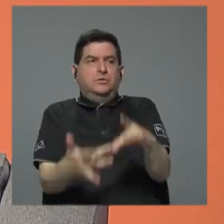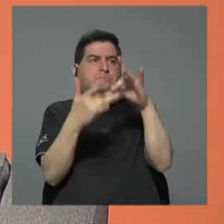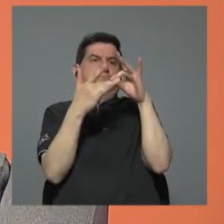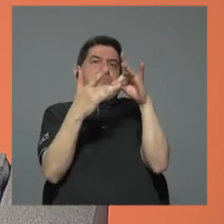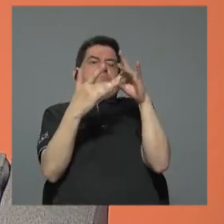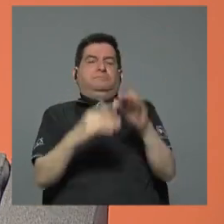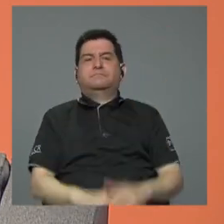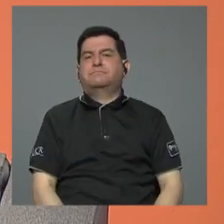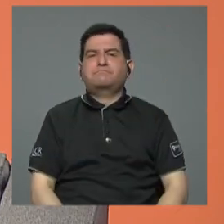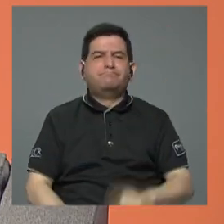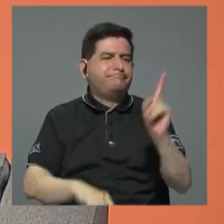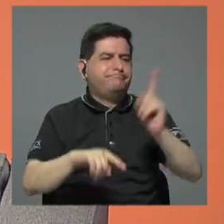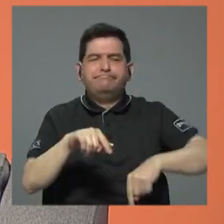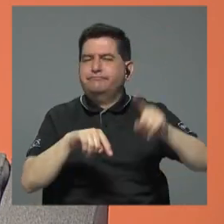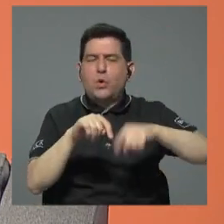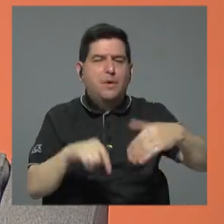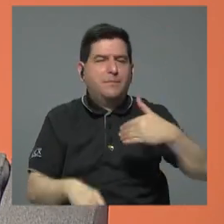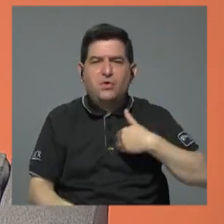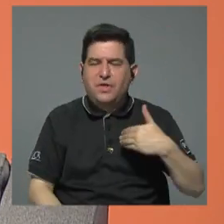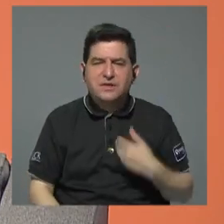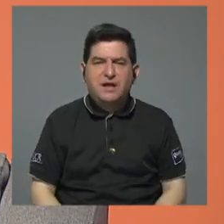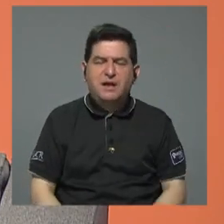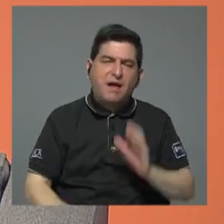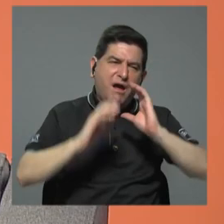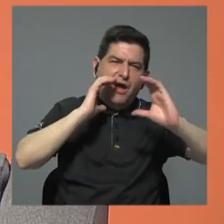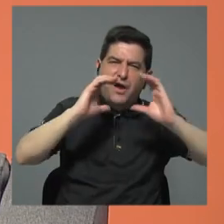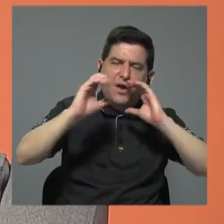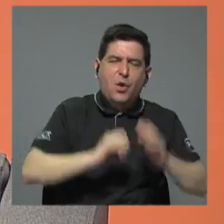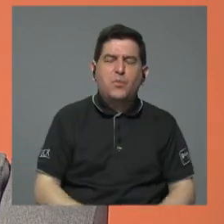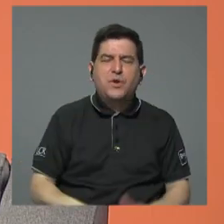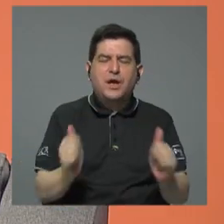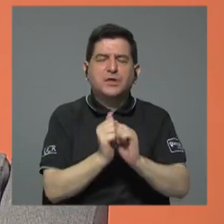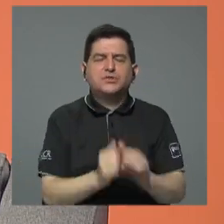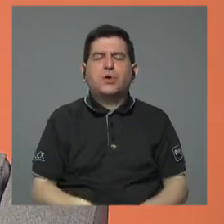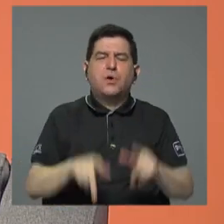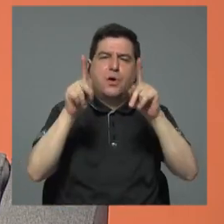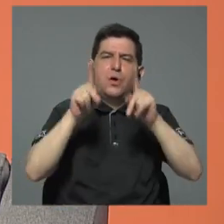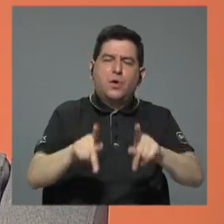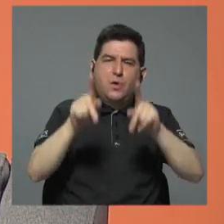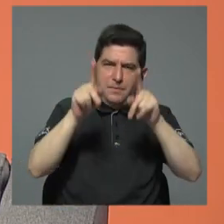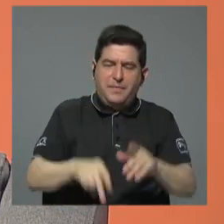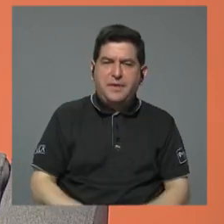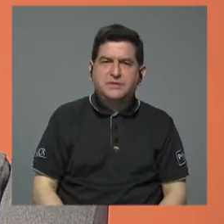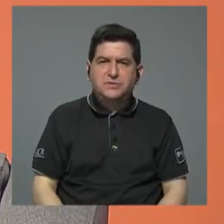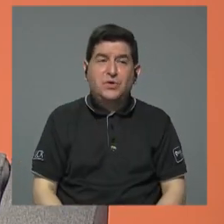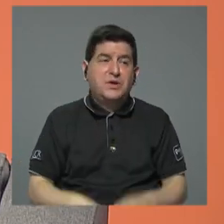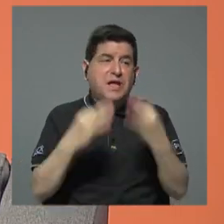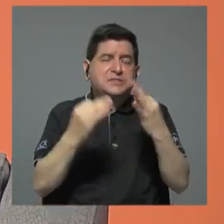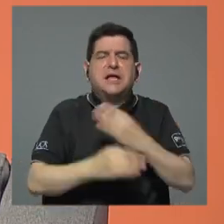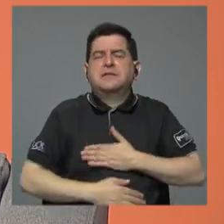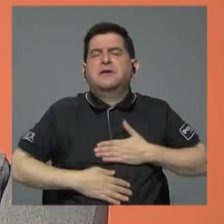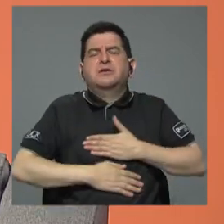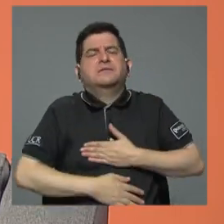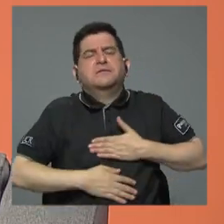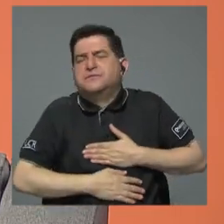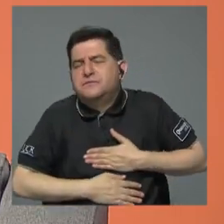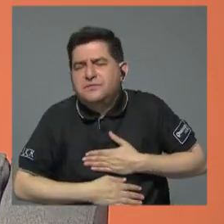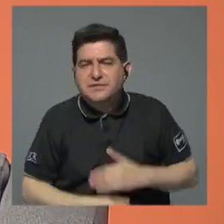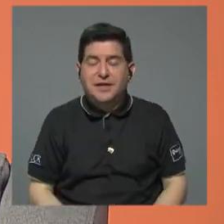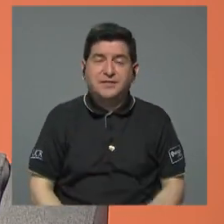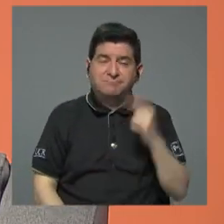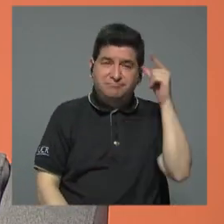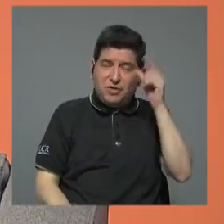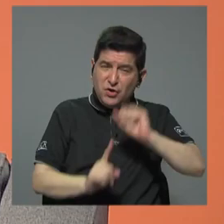porque pues no han podido tener, digamos, tanta comunicación con sus pares, ¿verdad? Poder salir, recrearse. Estos son sin